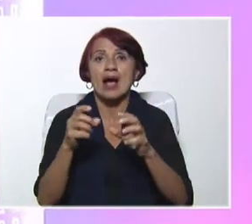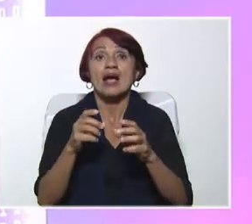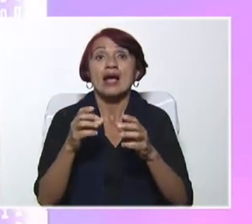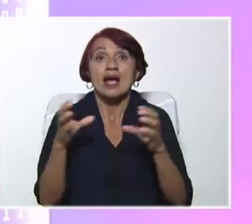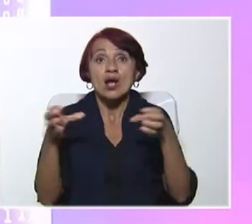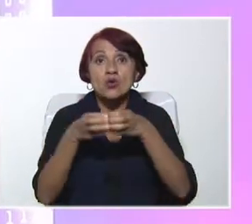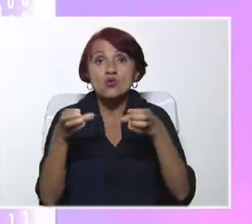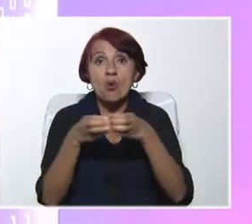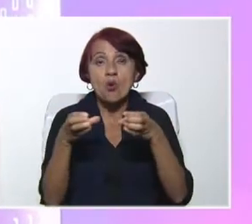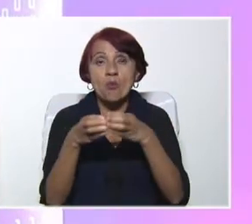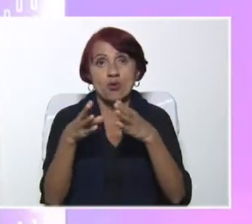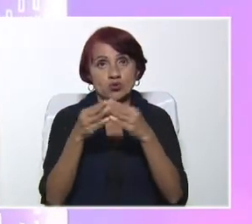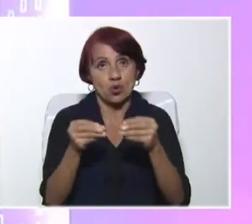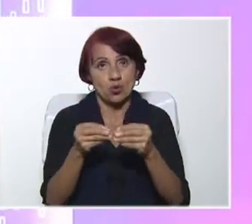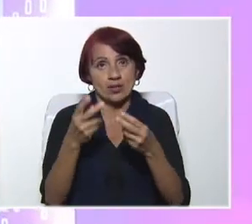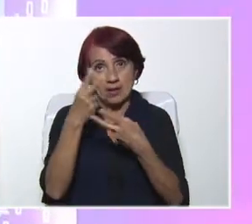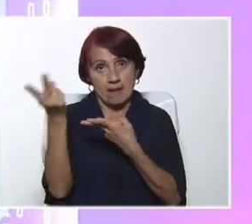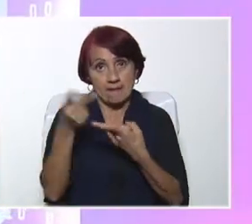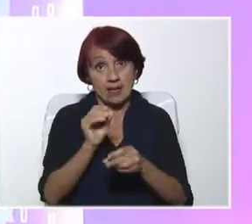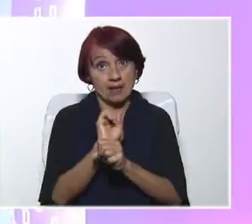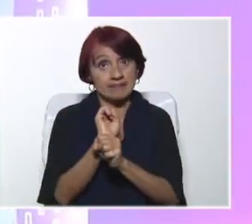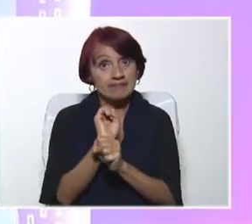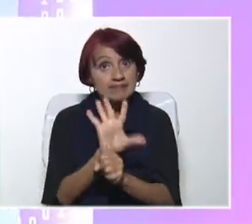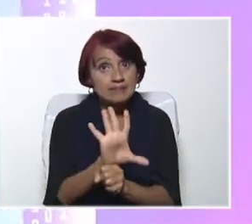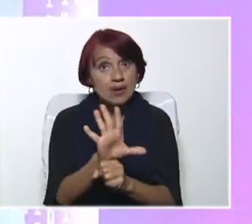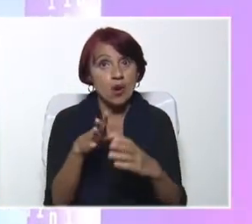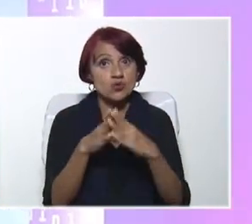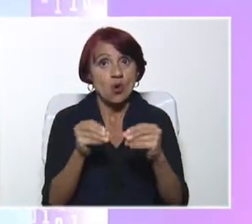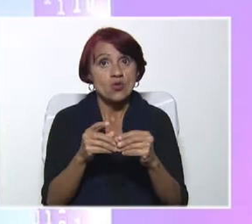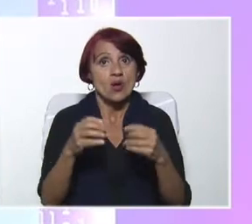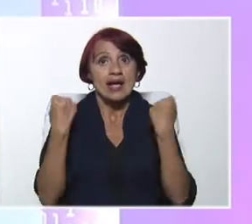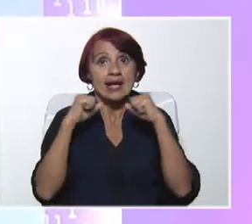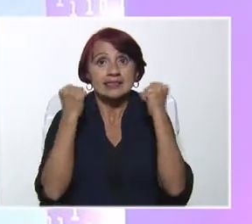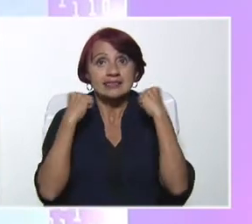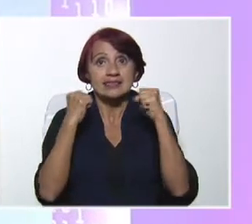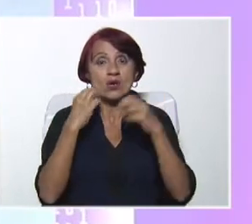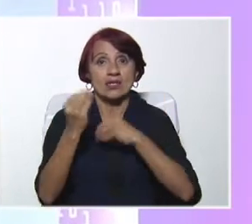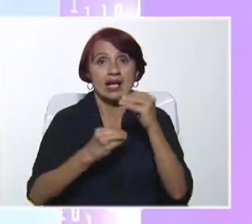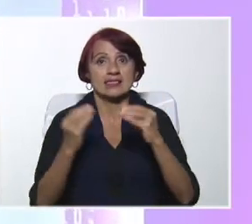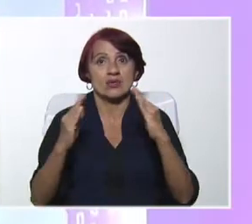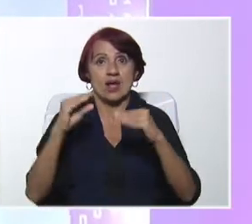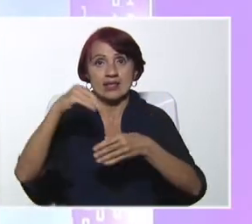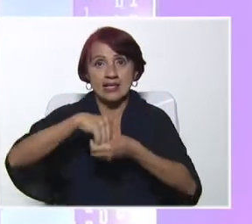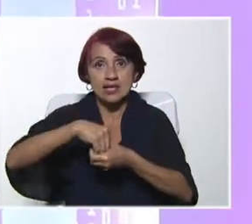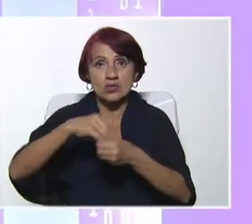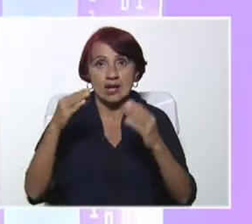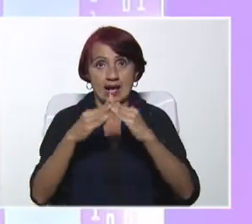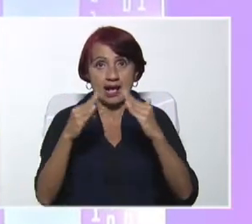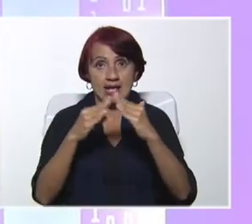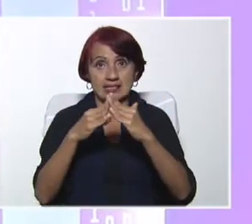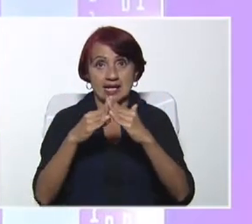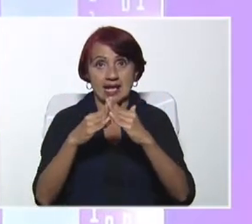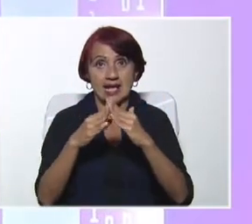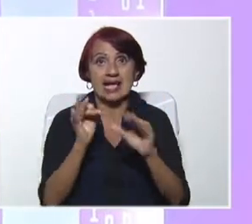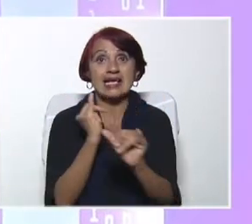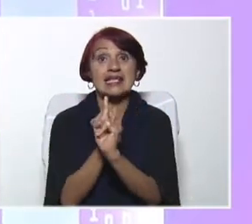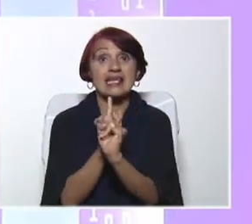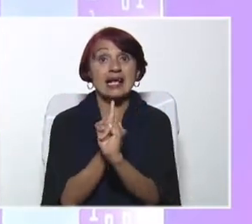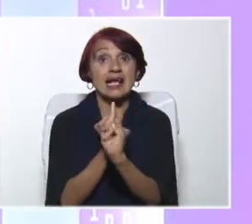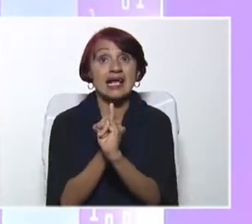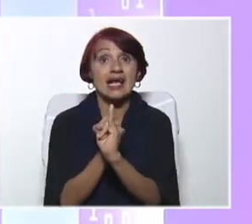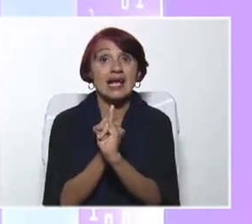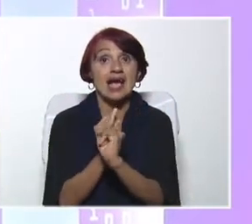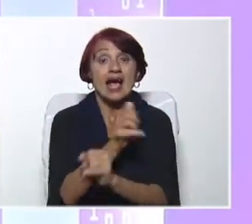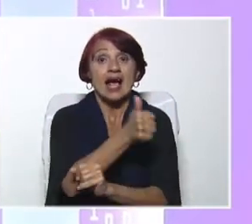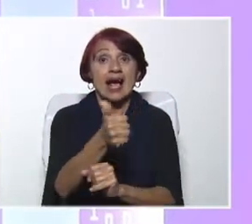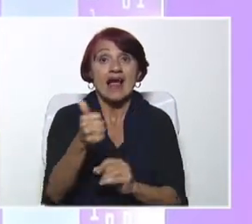de Telegram y yo quiero que ustedes nos envíen parte de esos ejercicios que están realizando en casa a través de nuestras redes sociales.